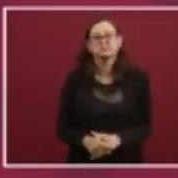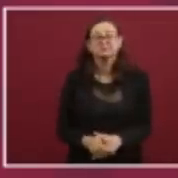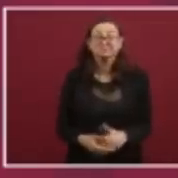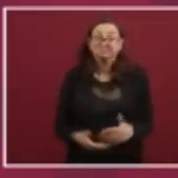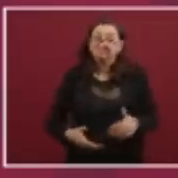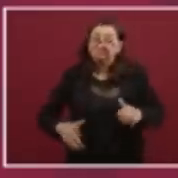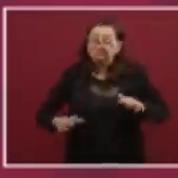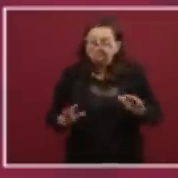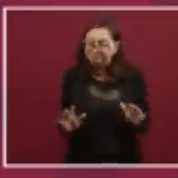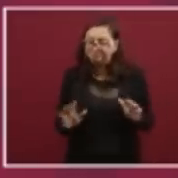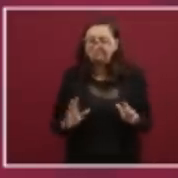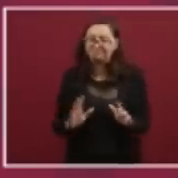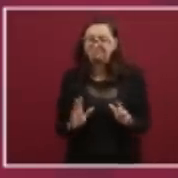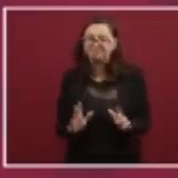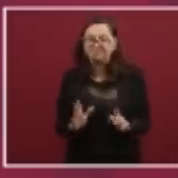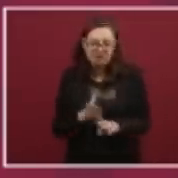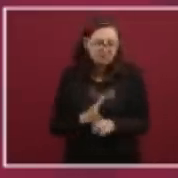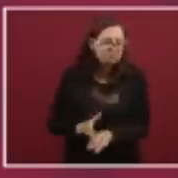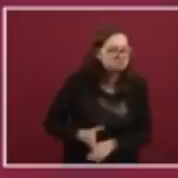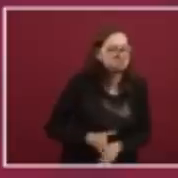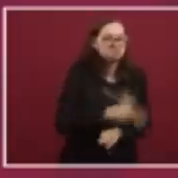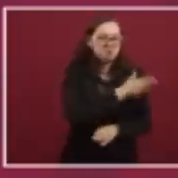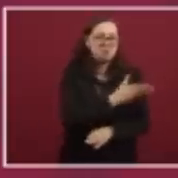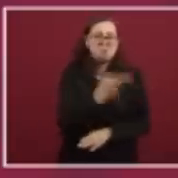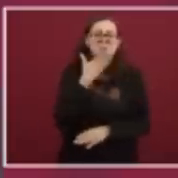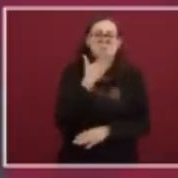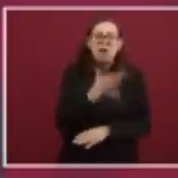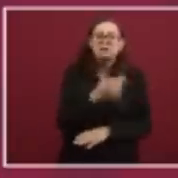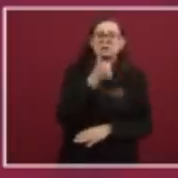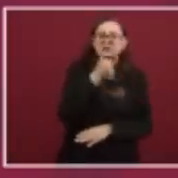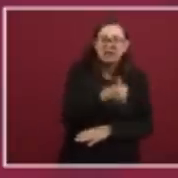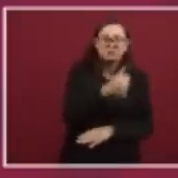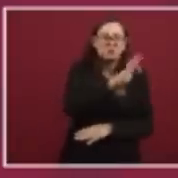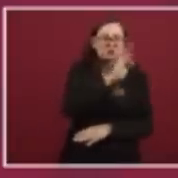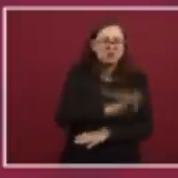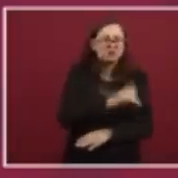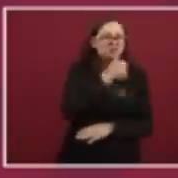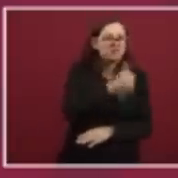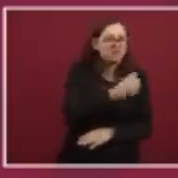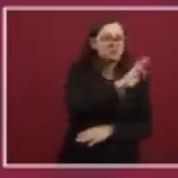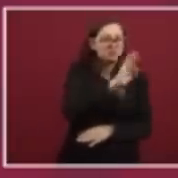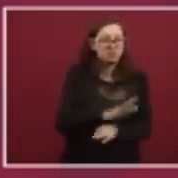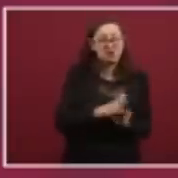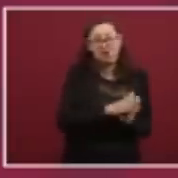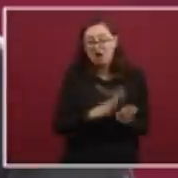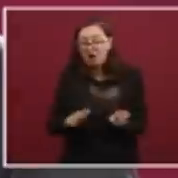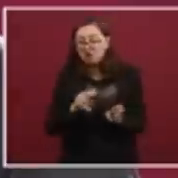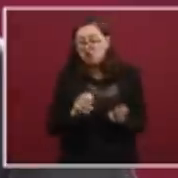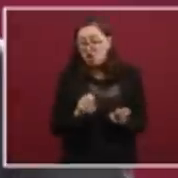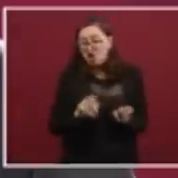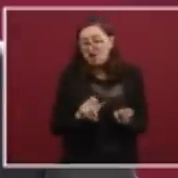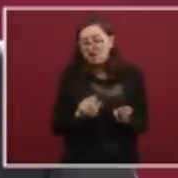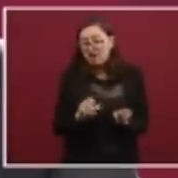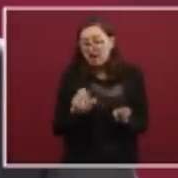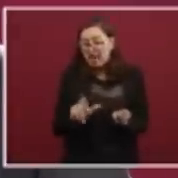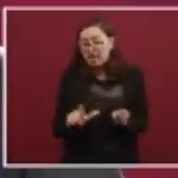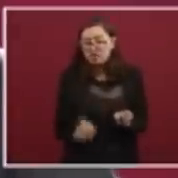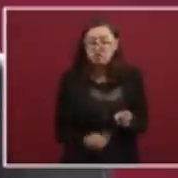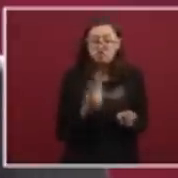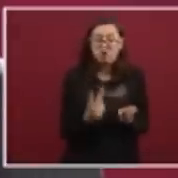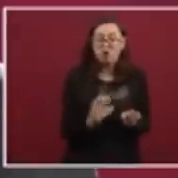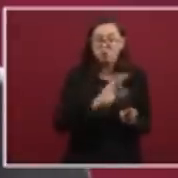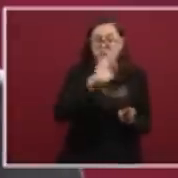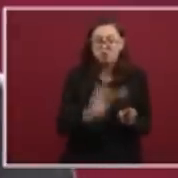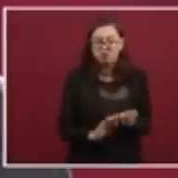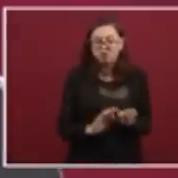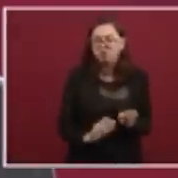Entonces, si ya se creció al 6, ¿sí?, y en el periodo neoliberal al 2, pues nosotros estamos